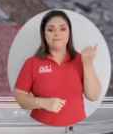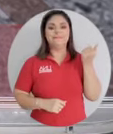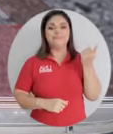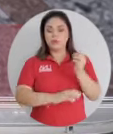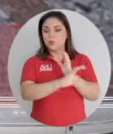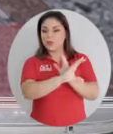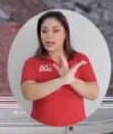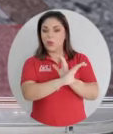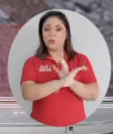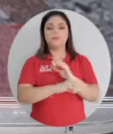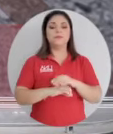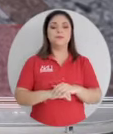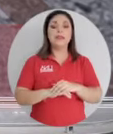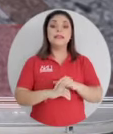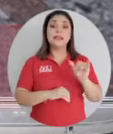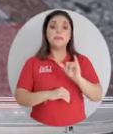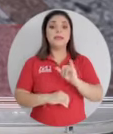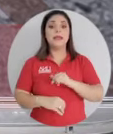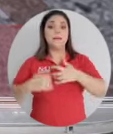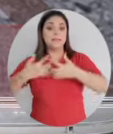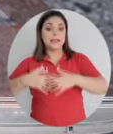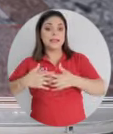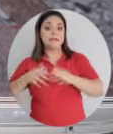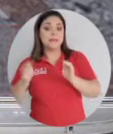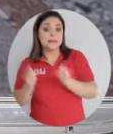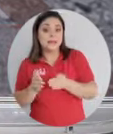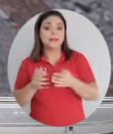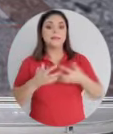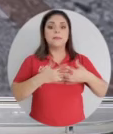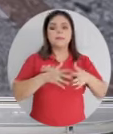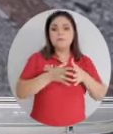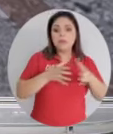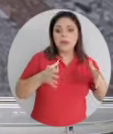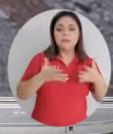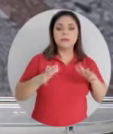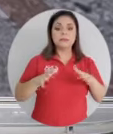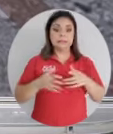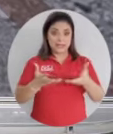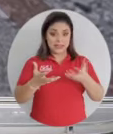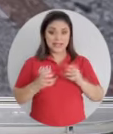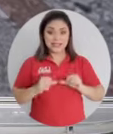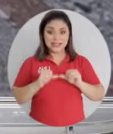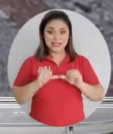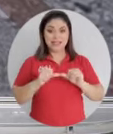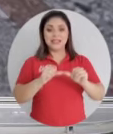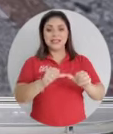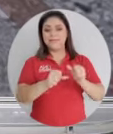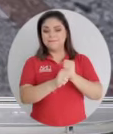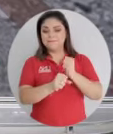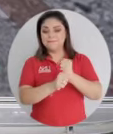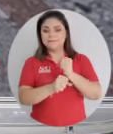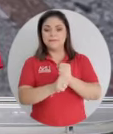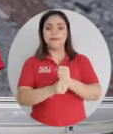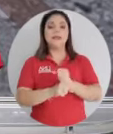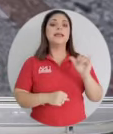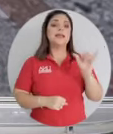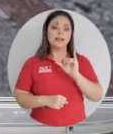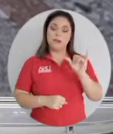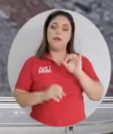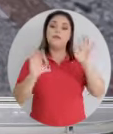decisiones tanto de los micro y pequeños empresarios, ¿verdad?, que quieren invertir para continuar, como de las